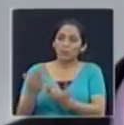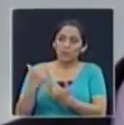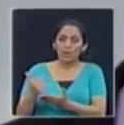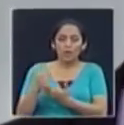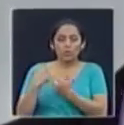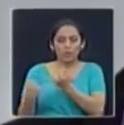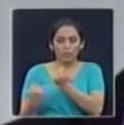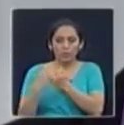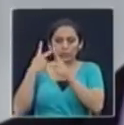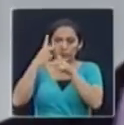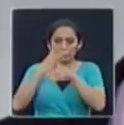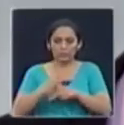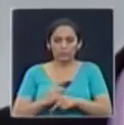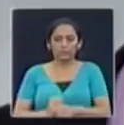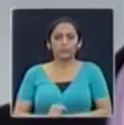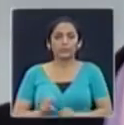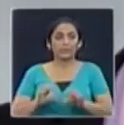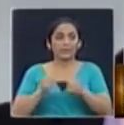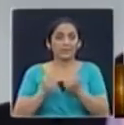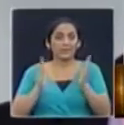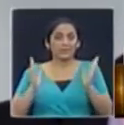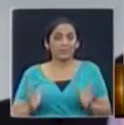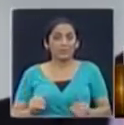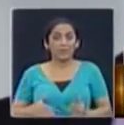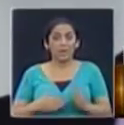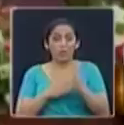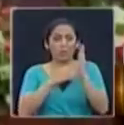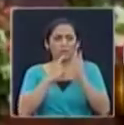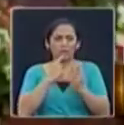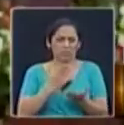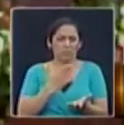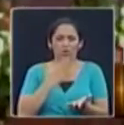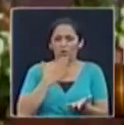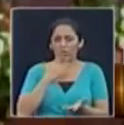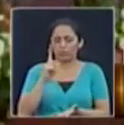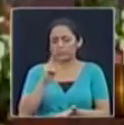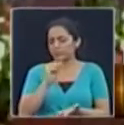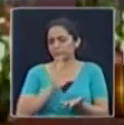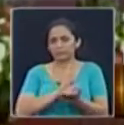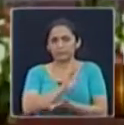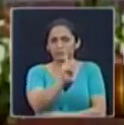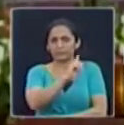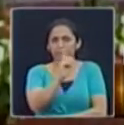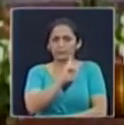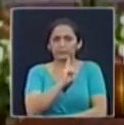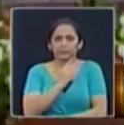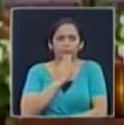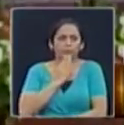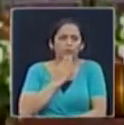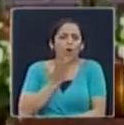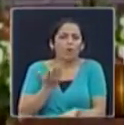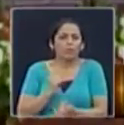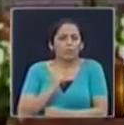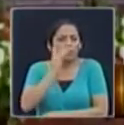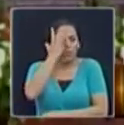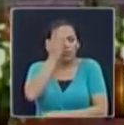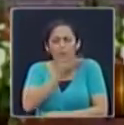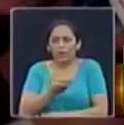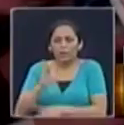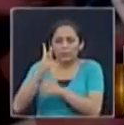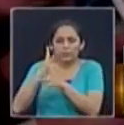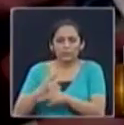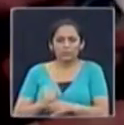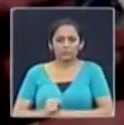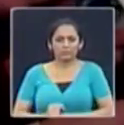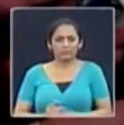El tema no es bien visto desde los sectores de oposición, para quienes no hay justificación clara para el pedido.